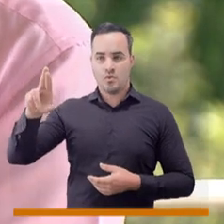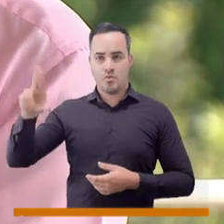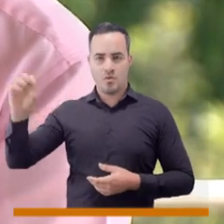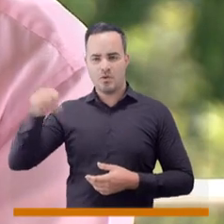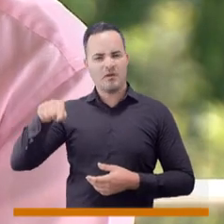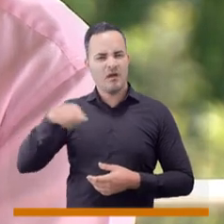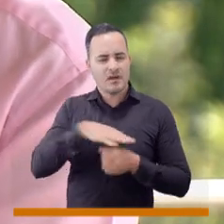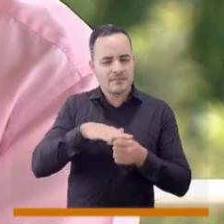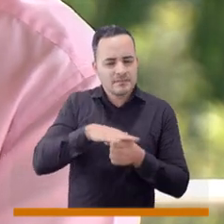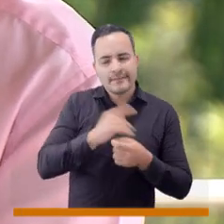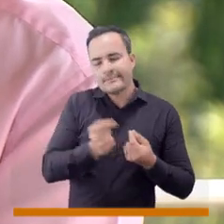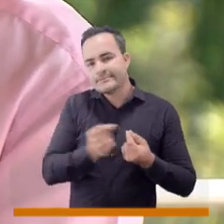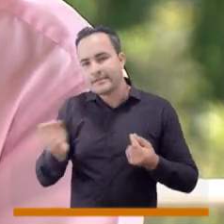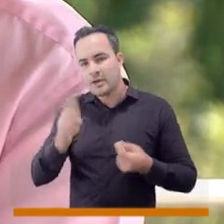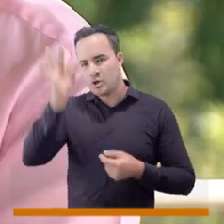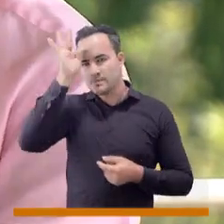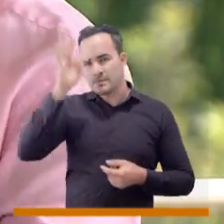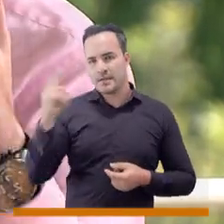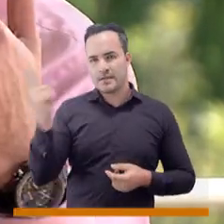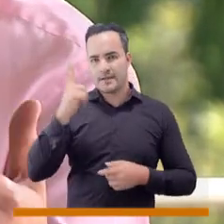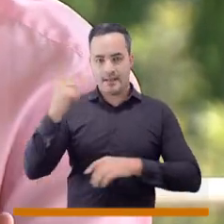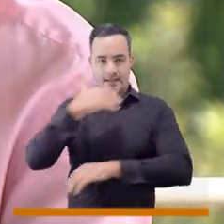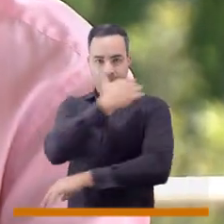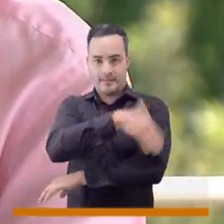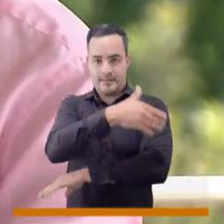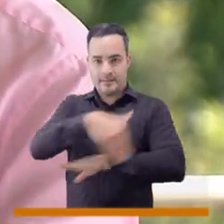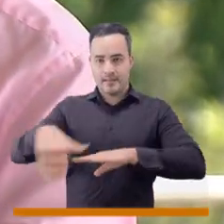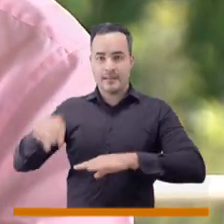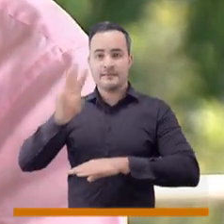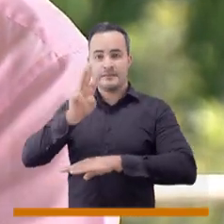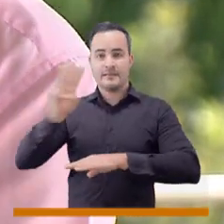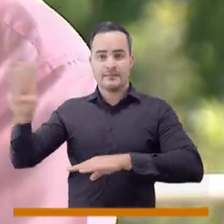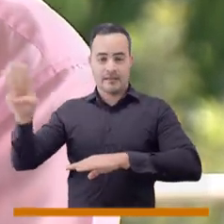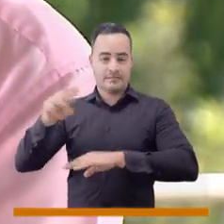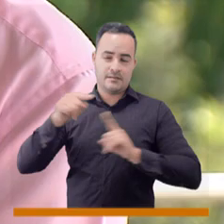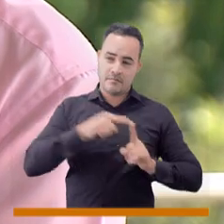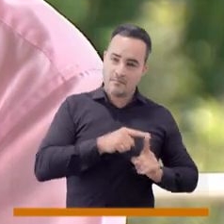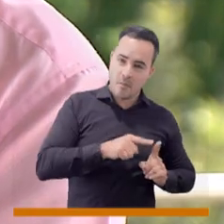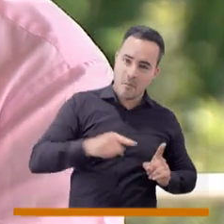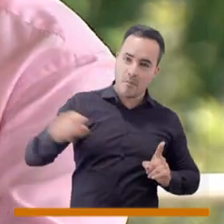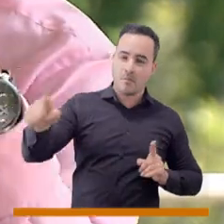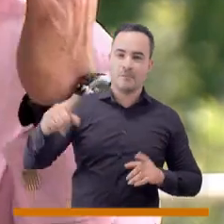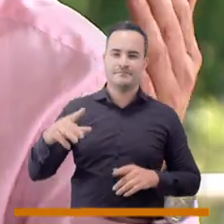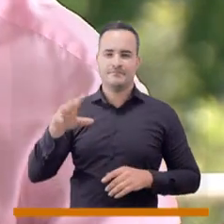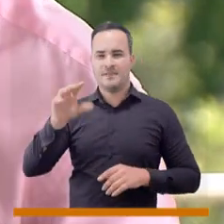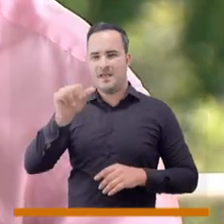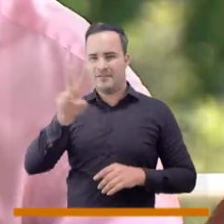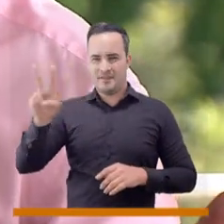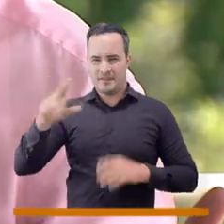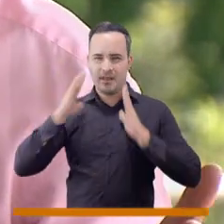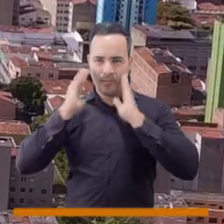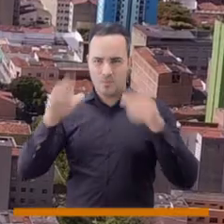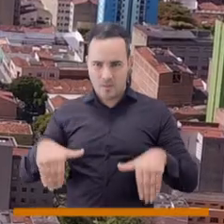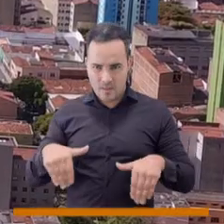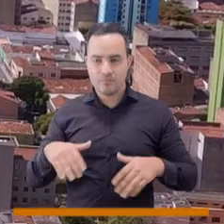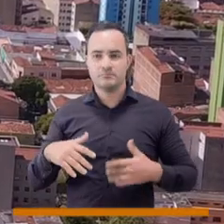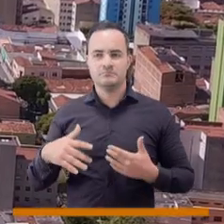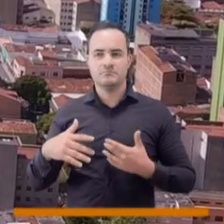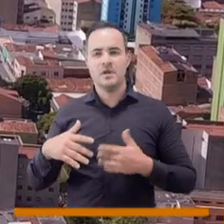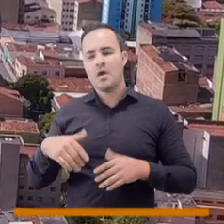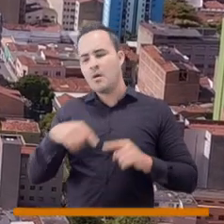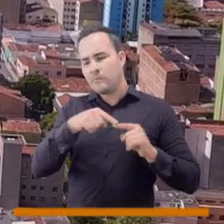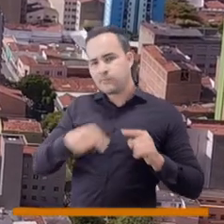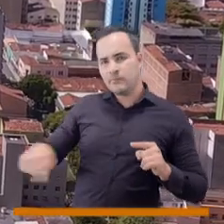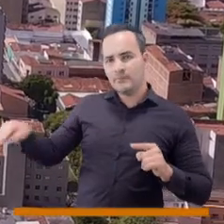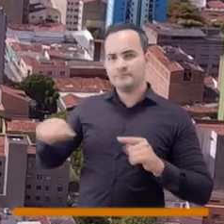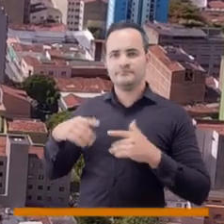zona alrededor del Hospital General, desde la 33 hasta la 30, desde la Avenida del Poblado hasta la Avenida de los